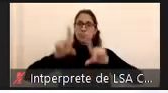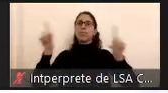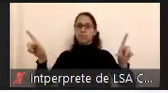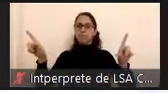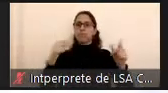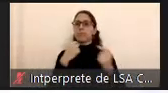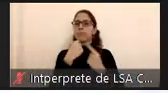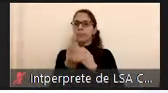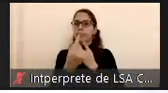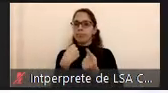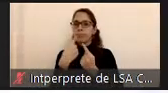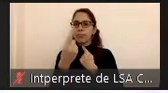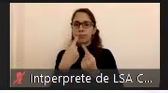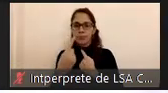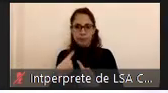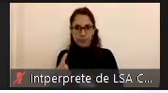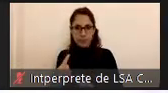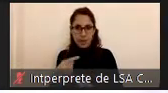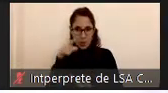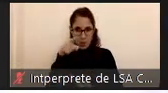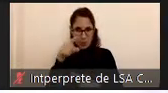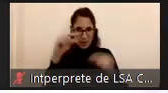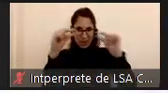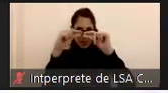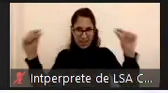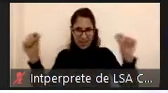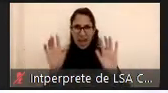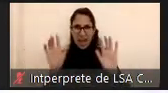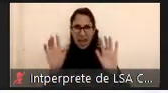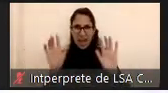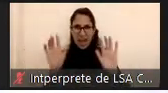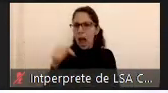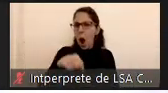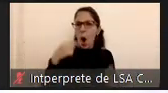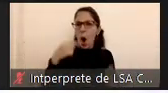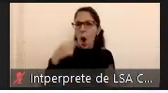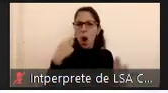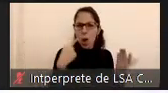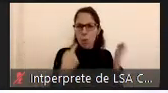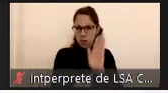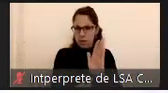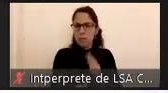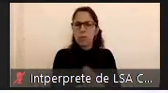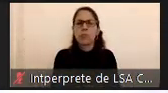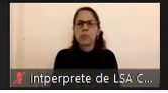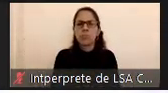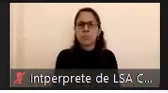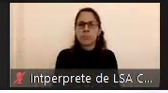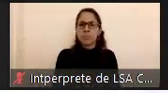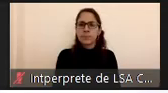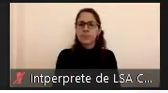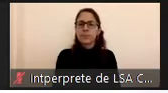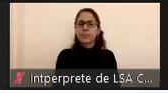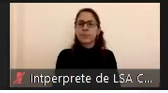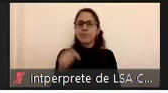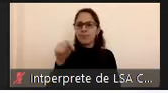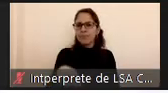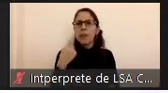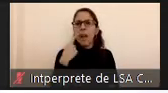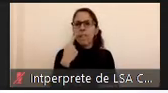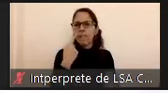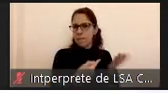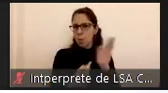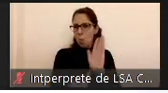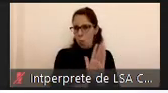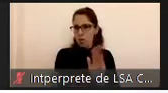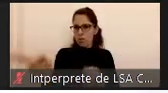el cuestionario que está con el link. Ah, muchas Sí, gracias. ahora lo vemos, igual, por ahí lo comparto, a ver la pantalla, a ver si